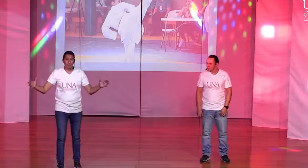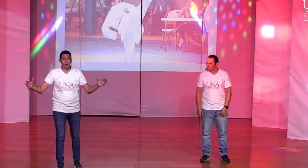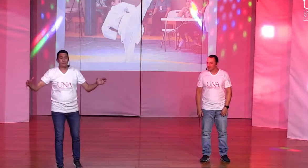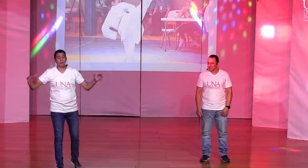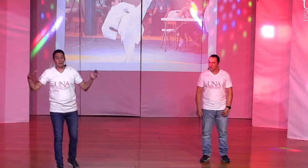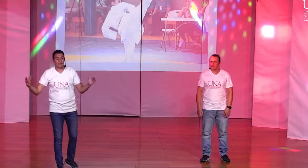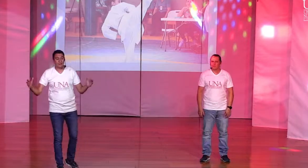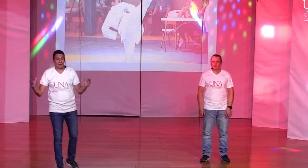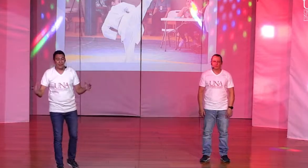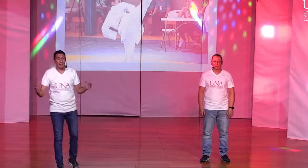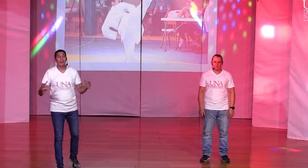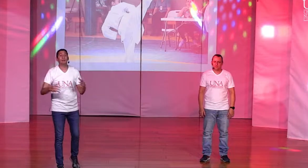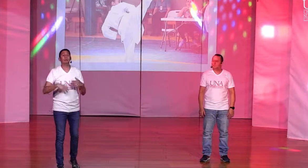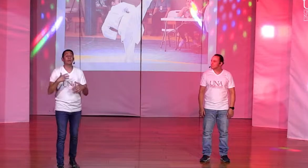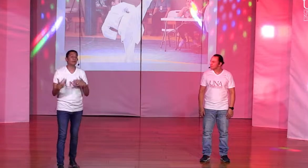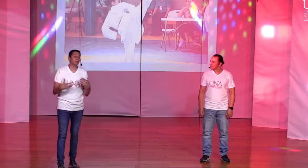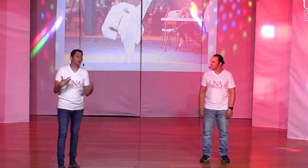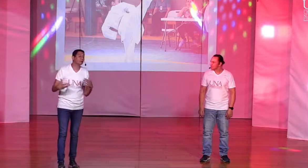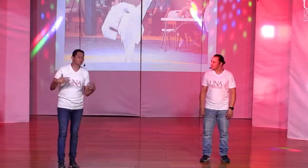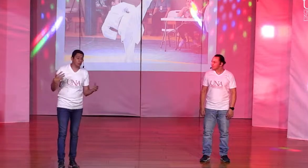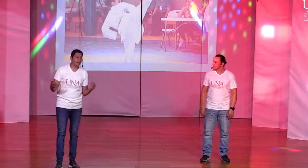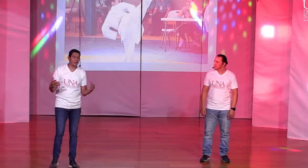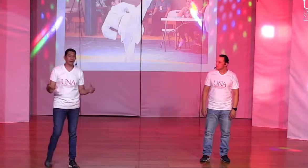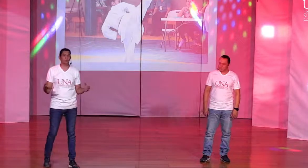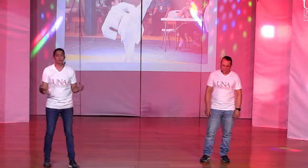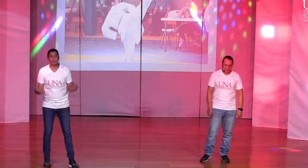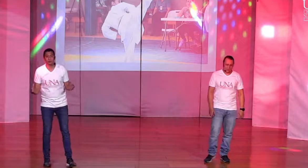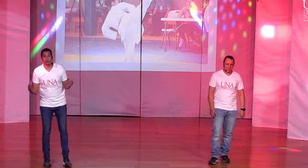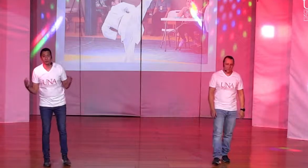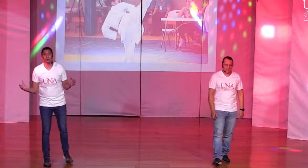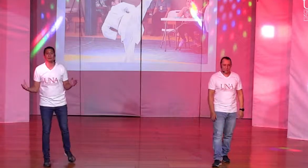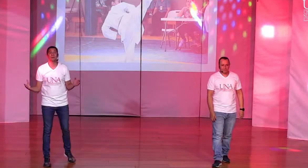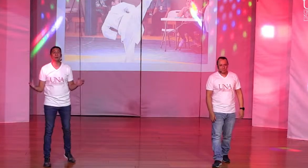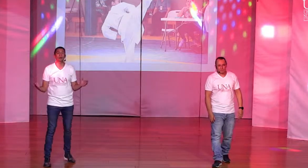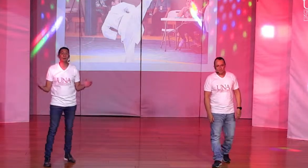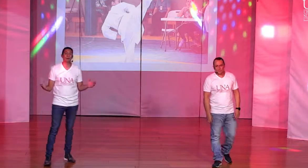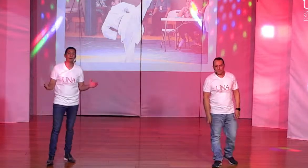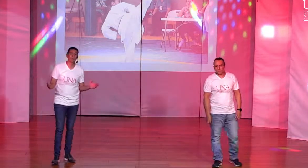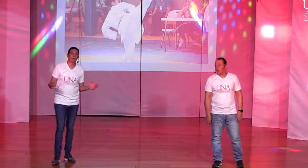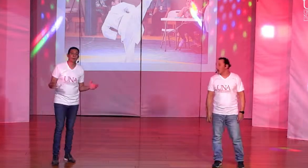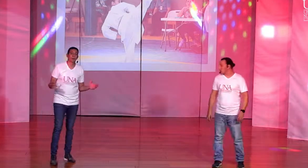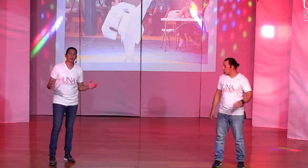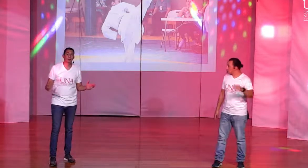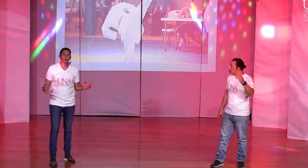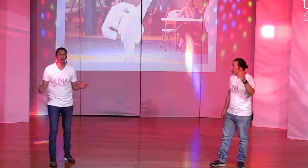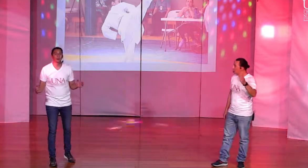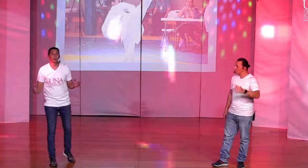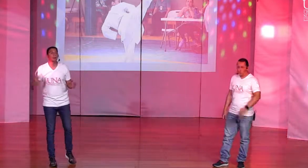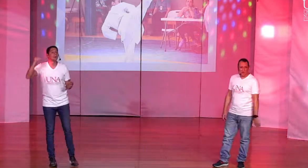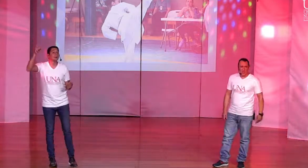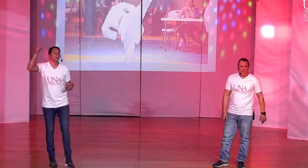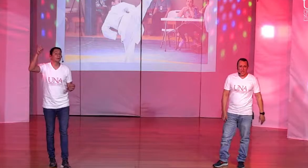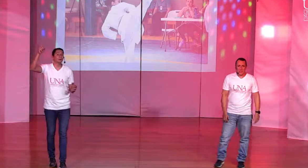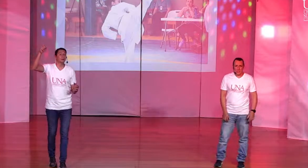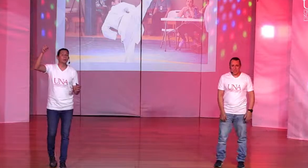muchos eventos que se realizan acá y ustedes pueden visualizarlos. Sí. Estamos como estudiantes de la UNA. No, y a todos los